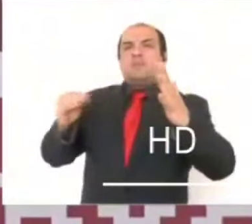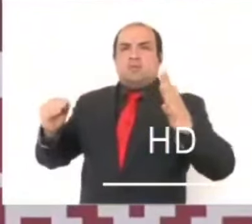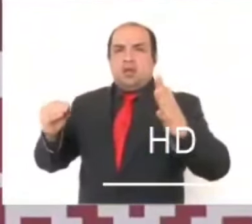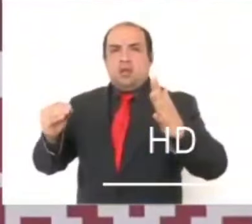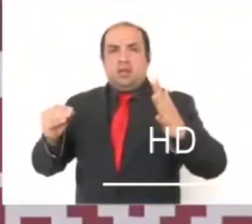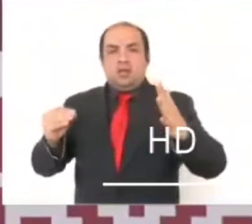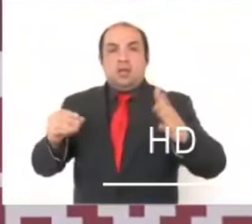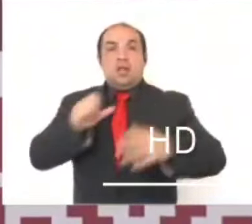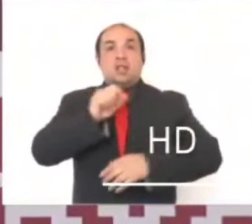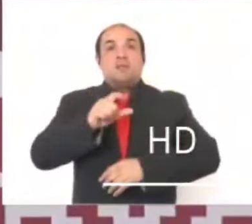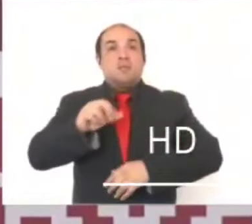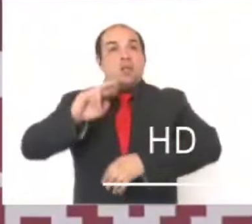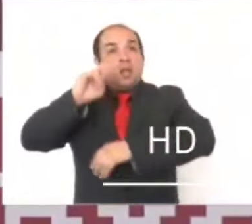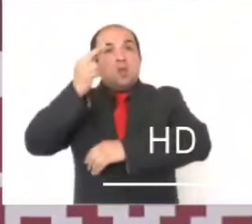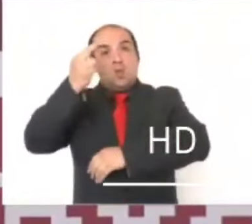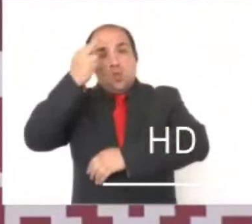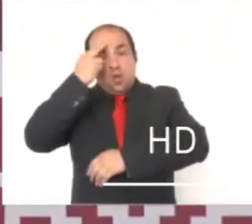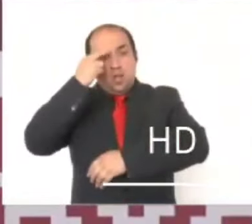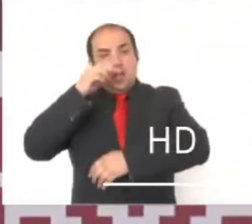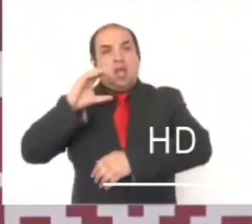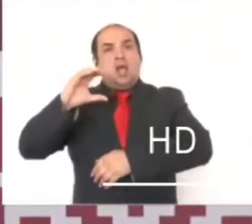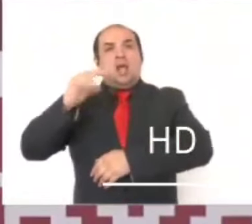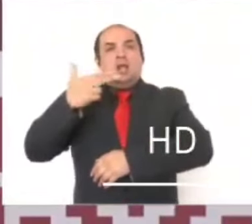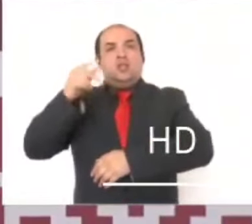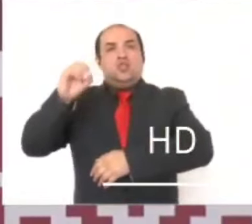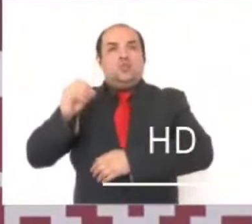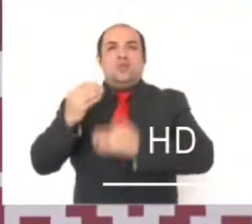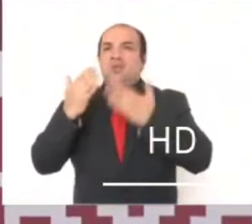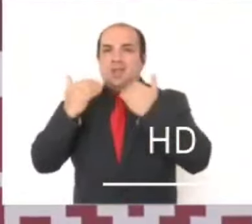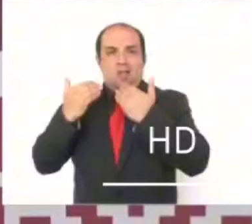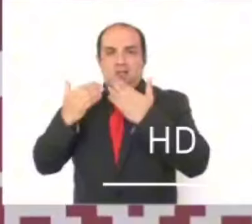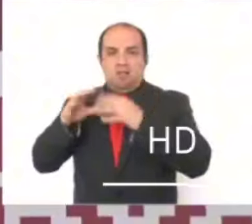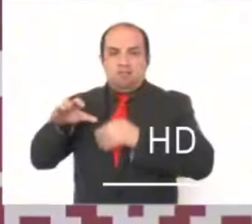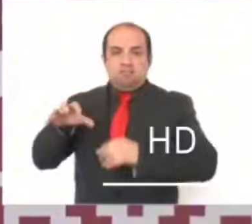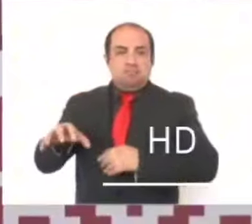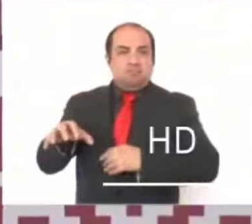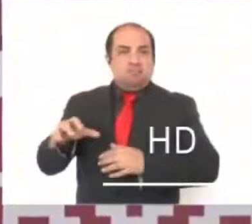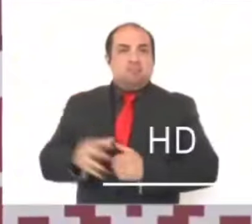cosas evoca un chopo que ya no existe,